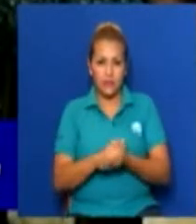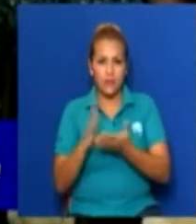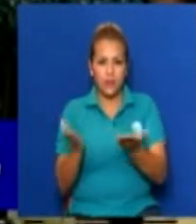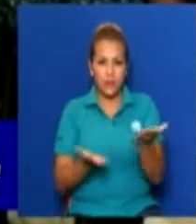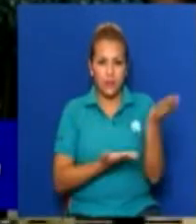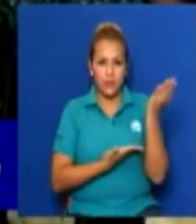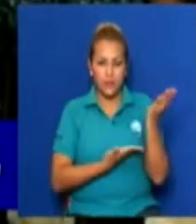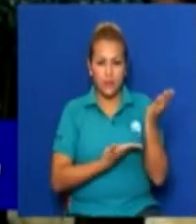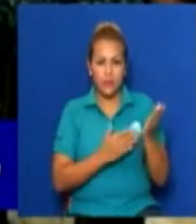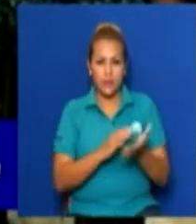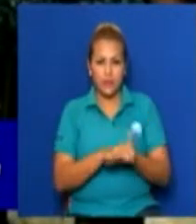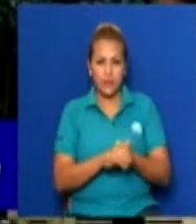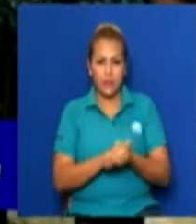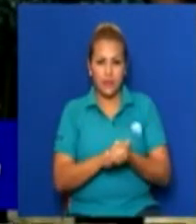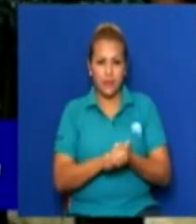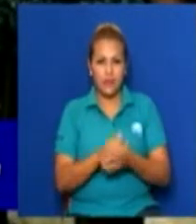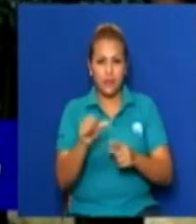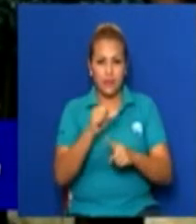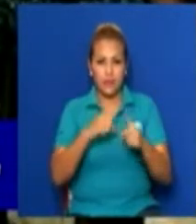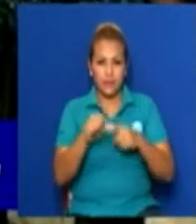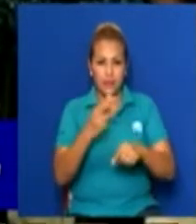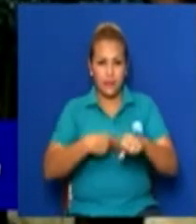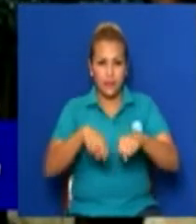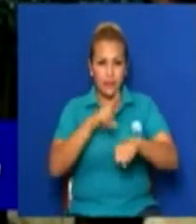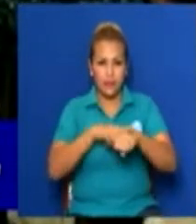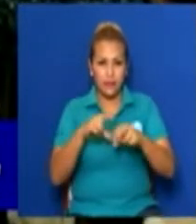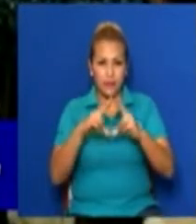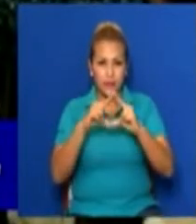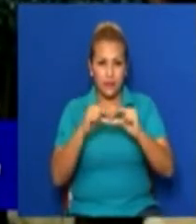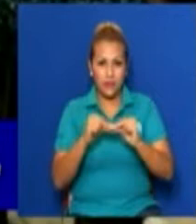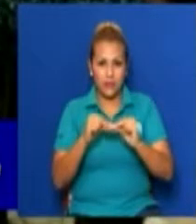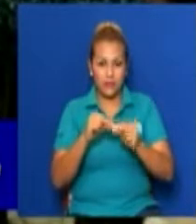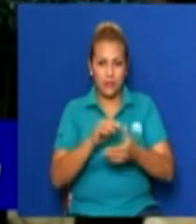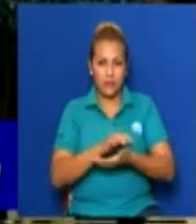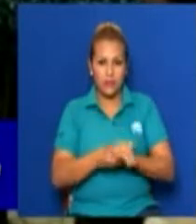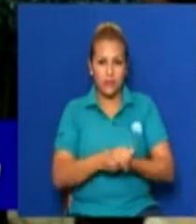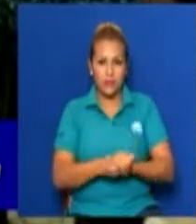Bienvenidos a la Asamblea Nacional de Nicaragua.